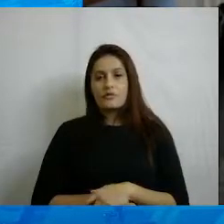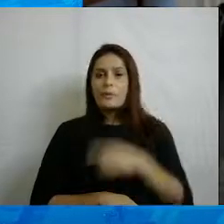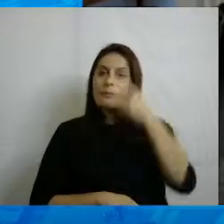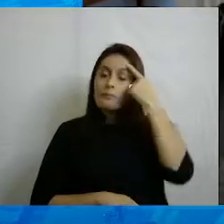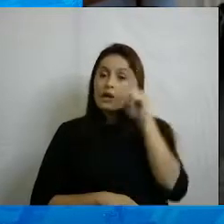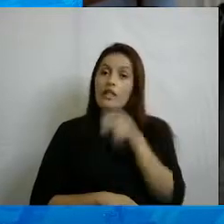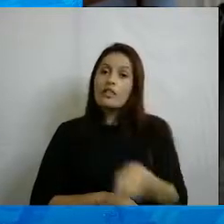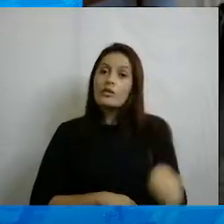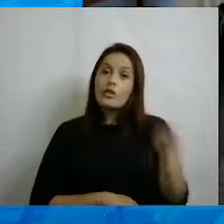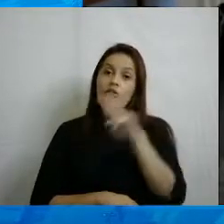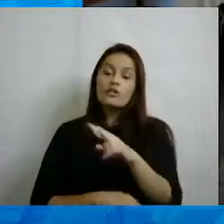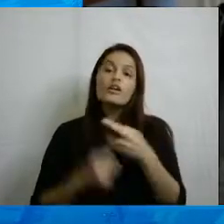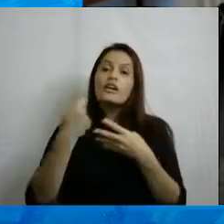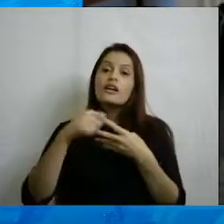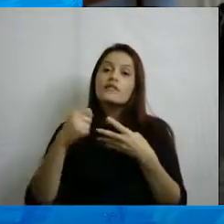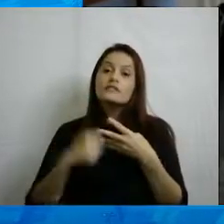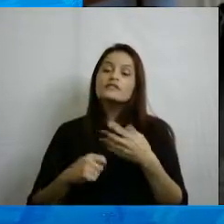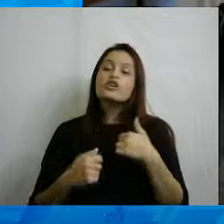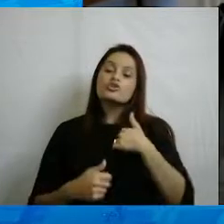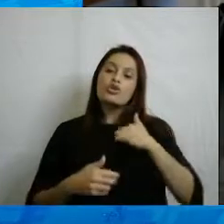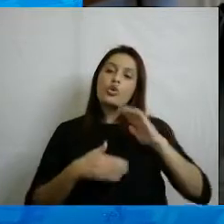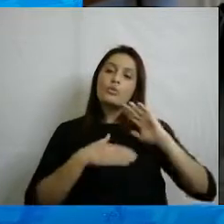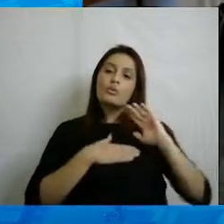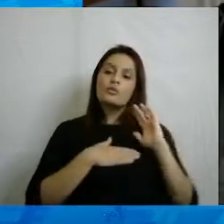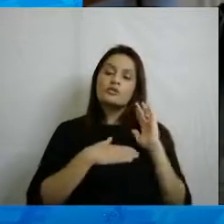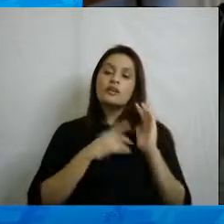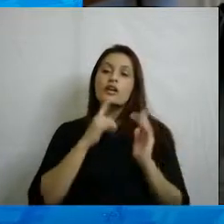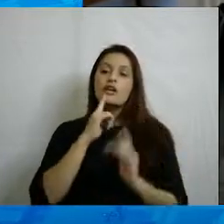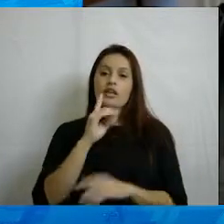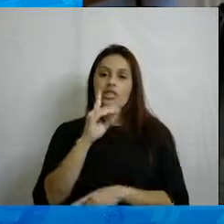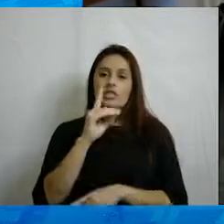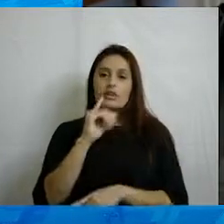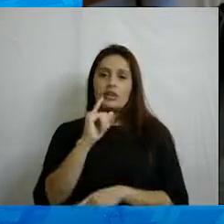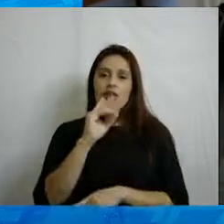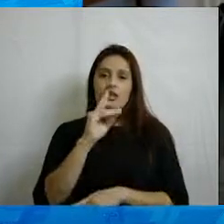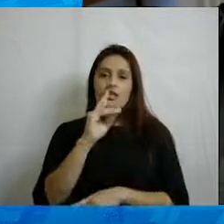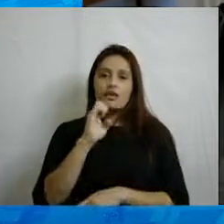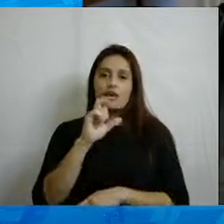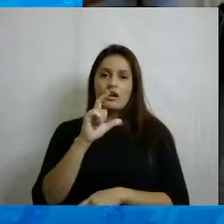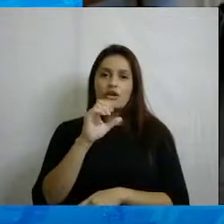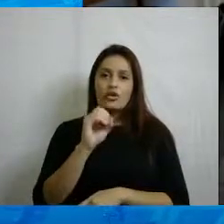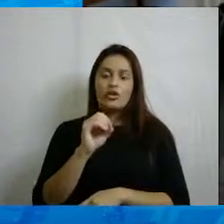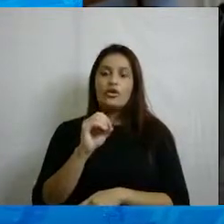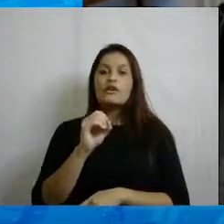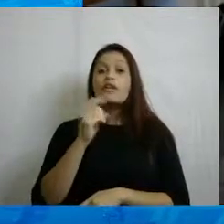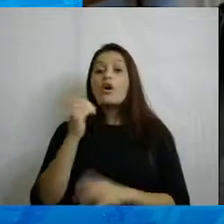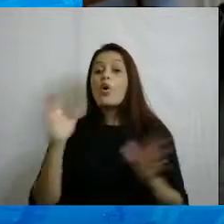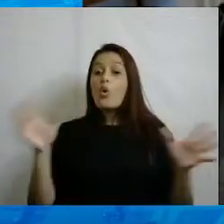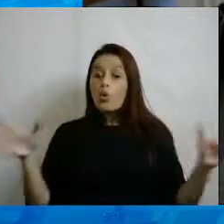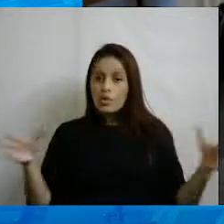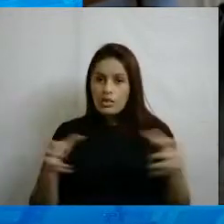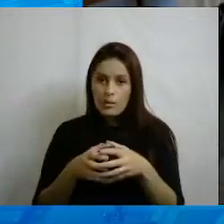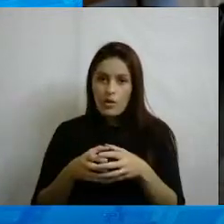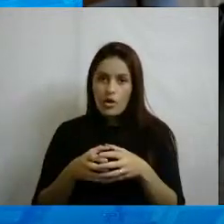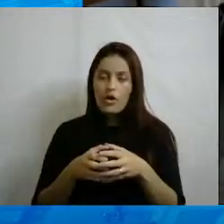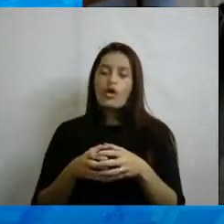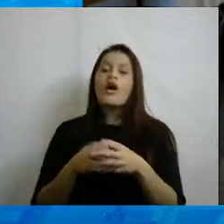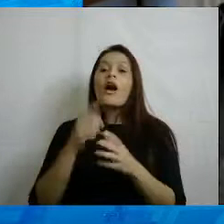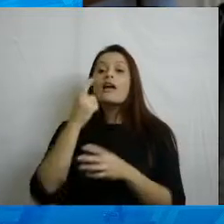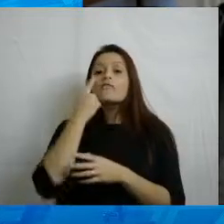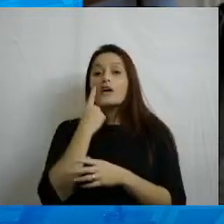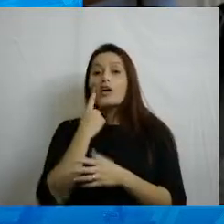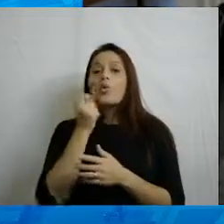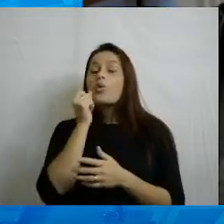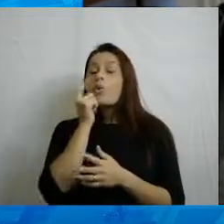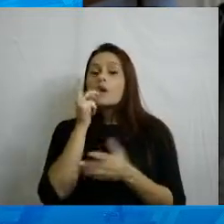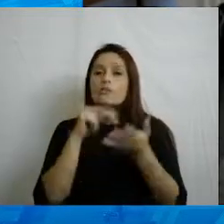insisto, para que lo revisemos, yo me comprometo a que a través de Dideco nos contactemos, nos juntemos acá, revisemos los planos y veamos dónde están los puntos